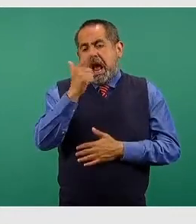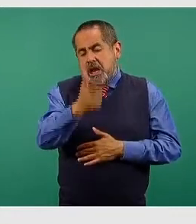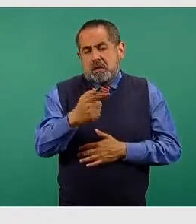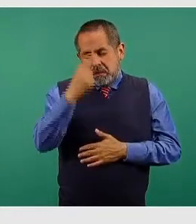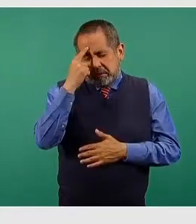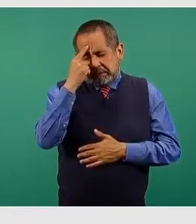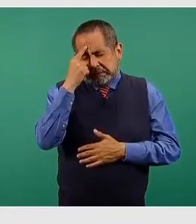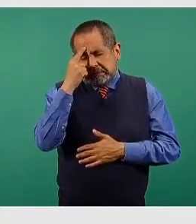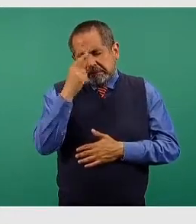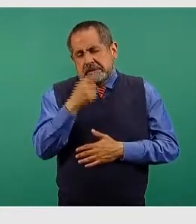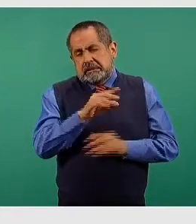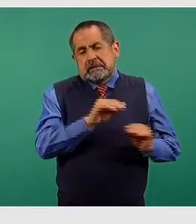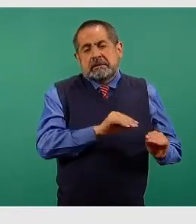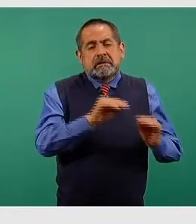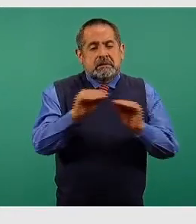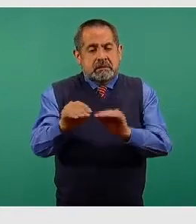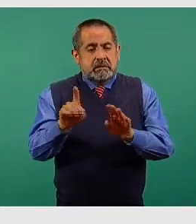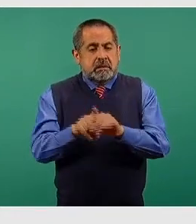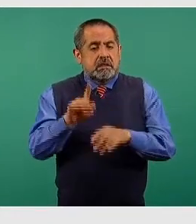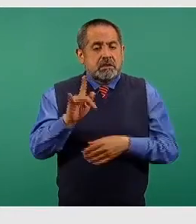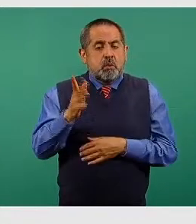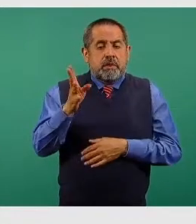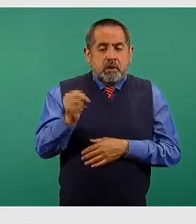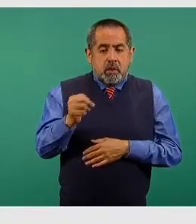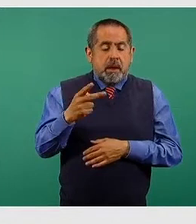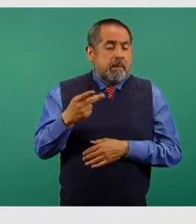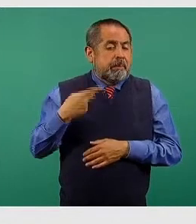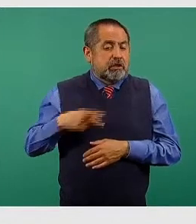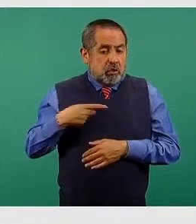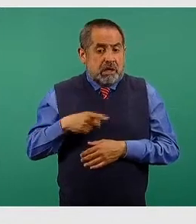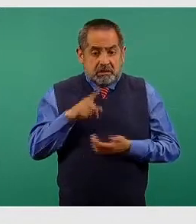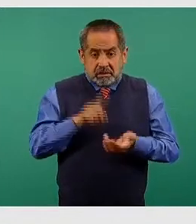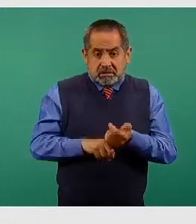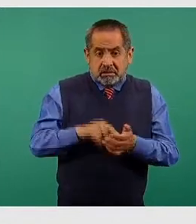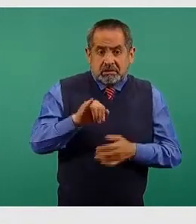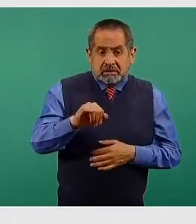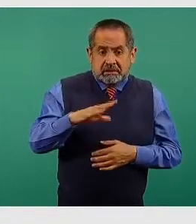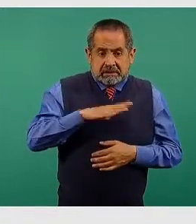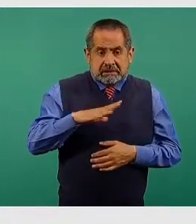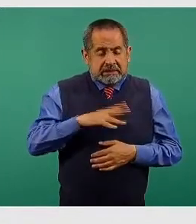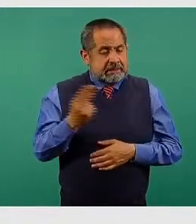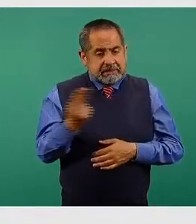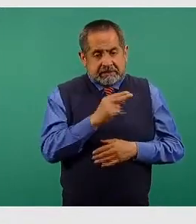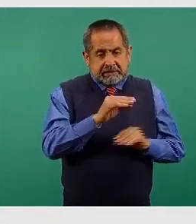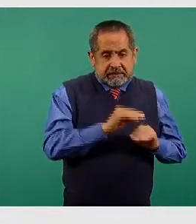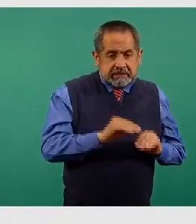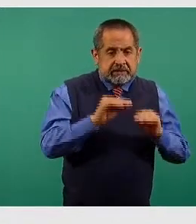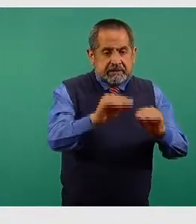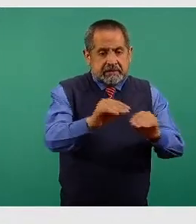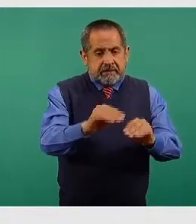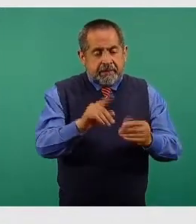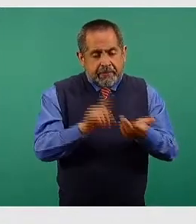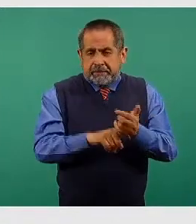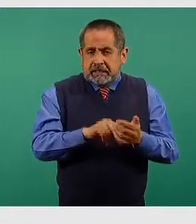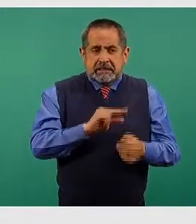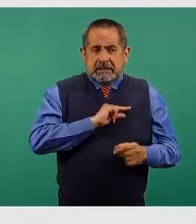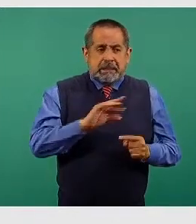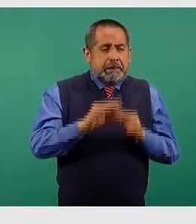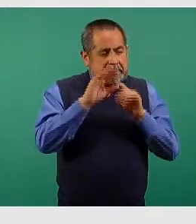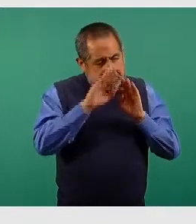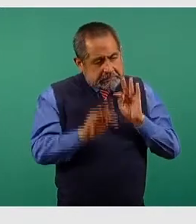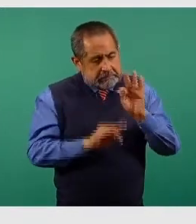inclusive temporal, pues bueno, estas 59 personas en su momento sí necesitaron de una evaluación más especializada, de